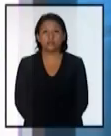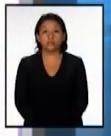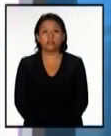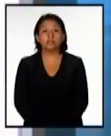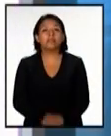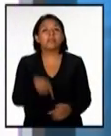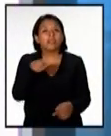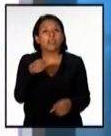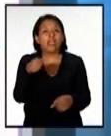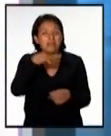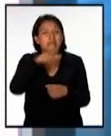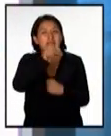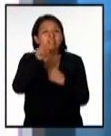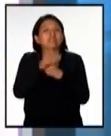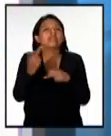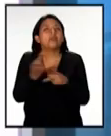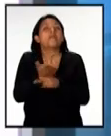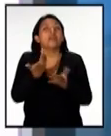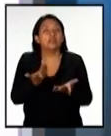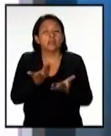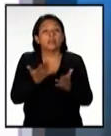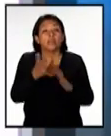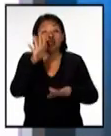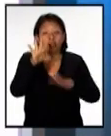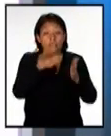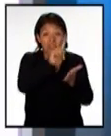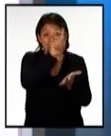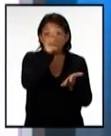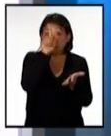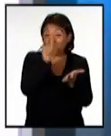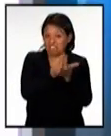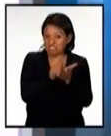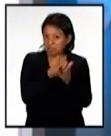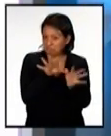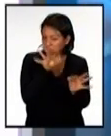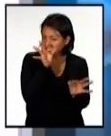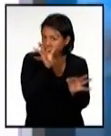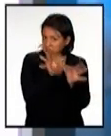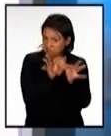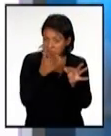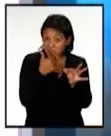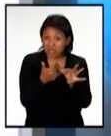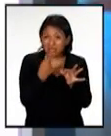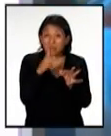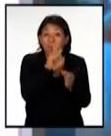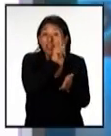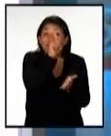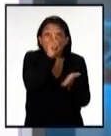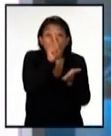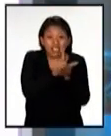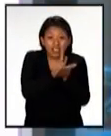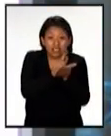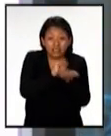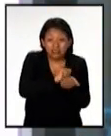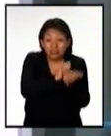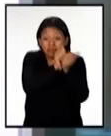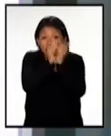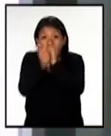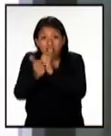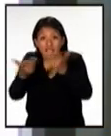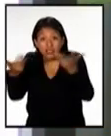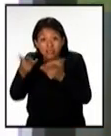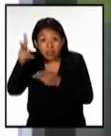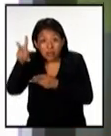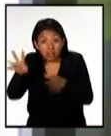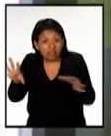Bueno, lo que ocurre en este país de pronto es que tenemos leyes que son, pues bueno, casi perfectas, pero son leyes que no se llevan a cabo en la realidad.